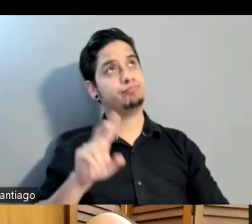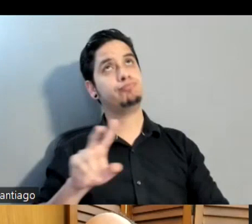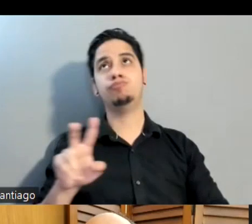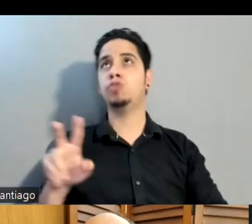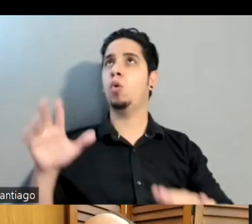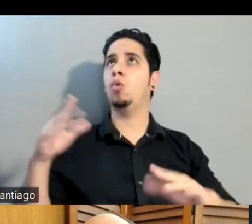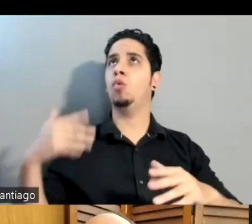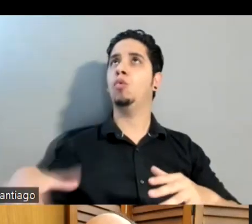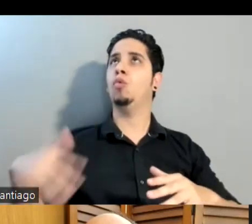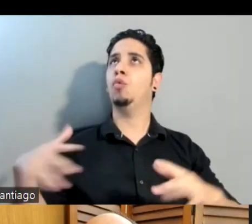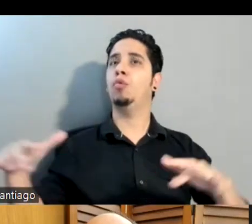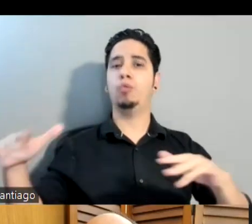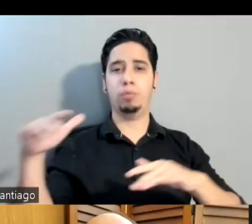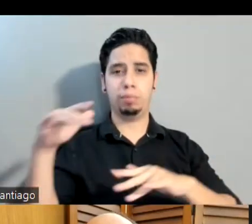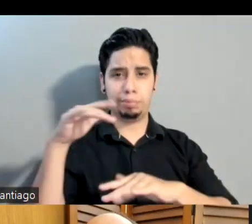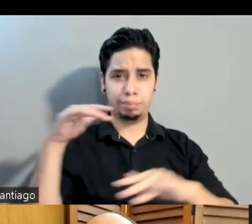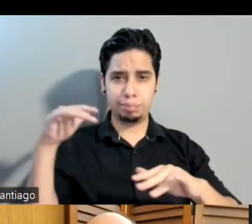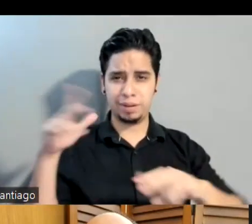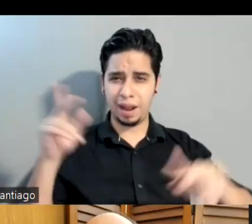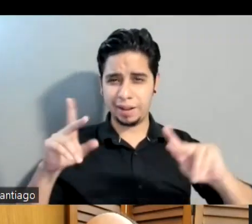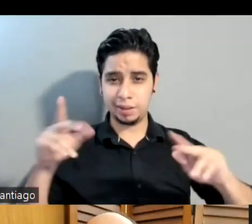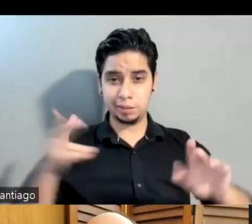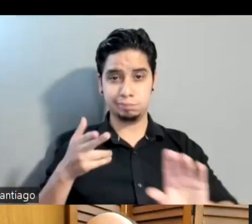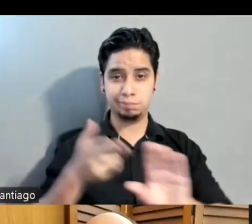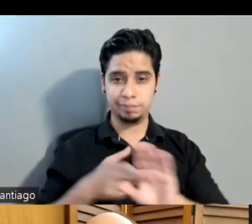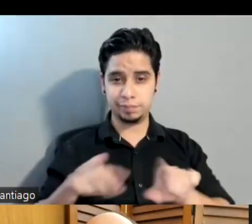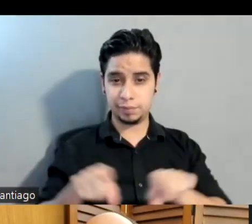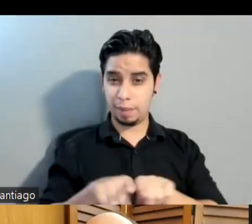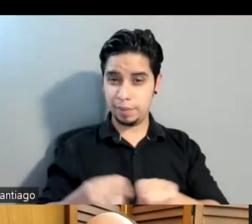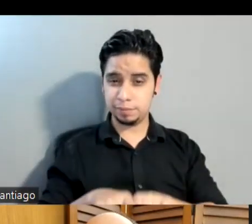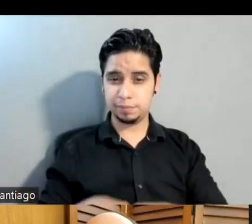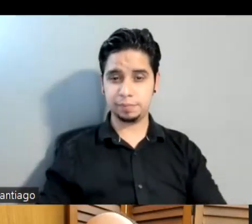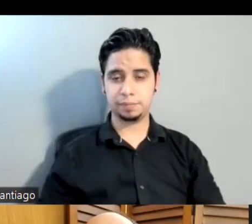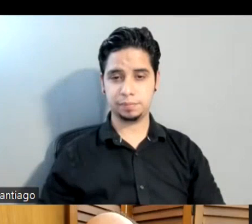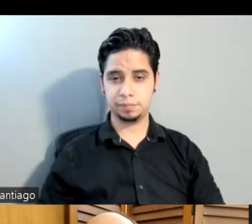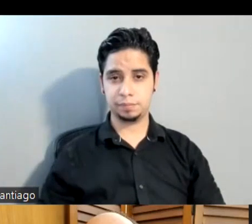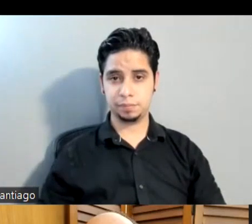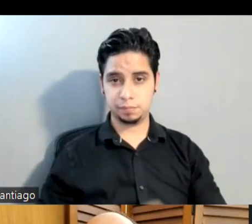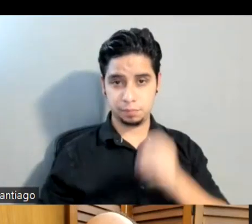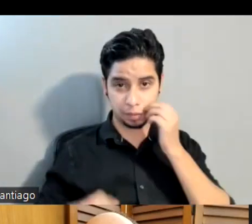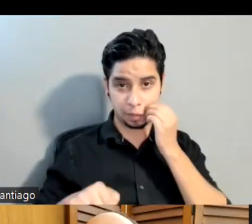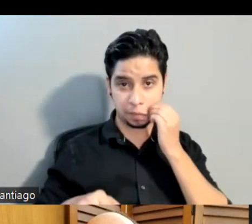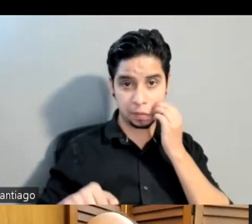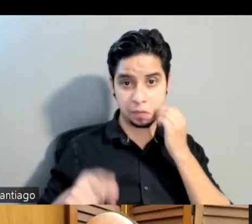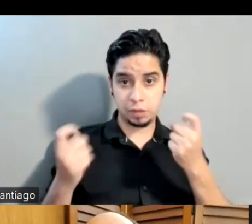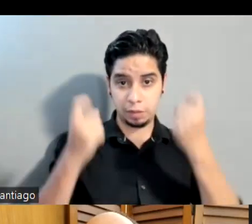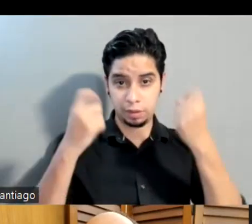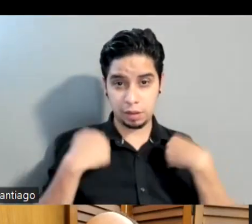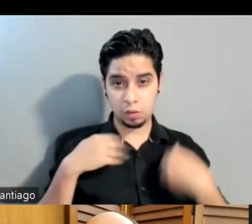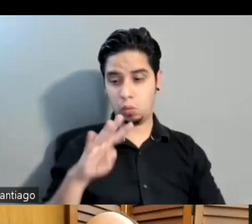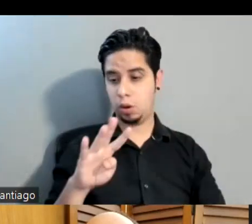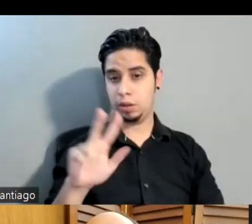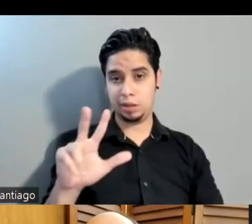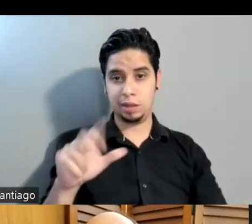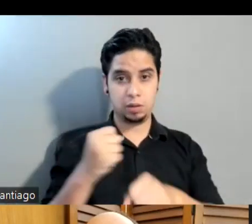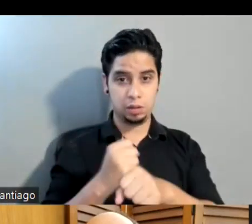espacio, con la gente que va al festival, porque este festival lleva 43 años y hay un público